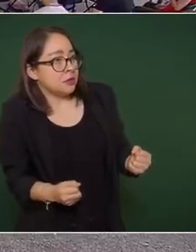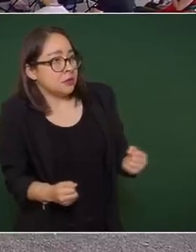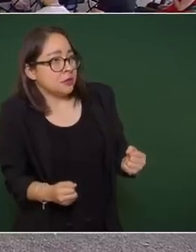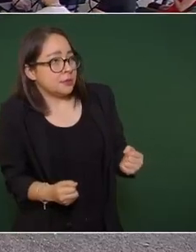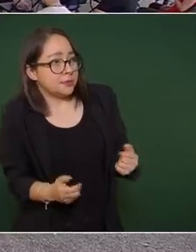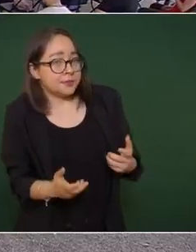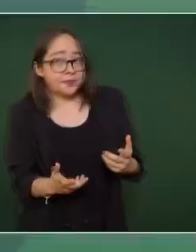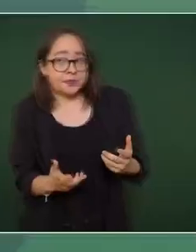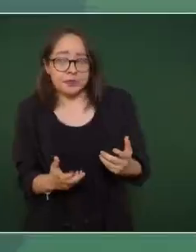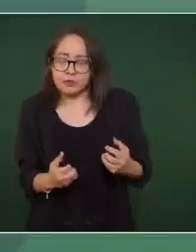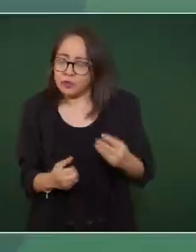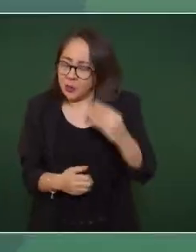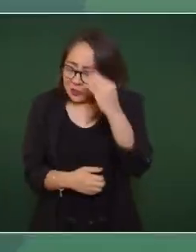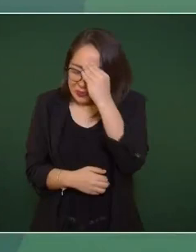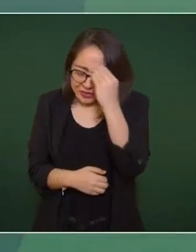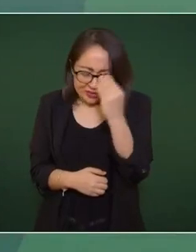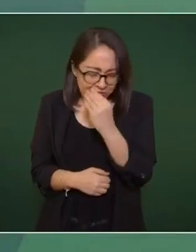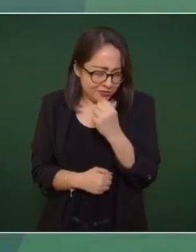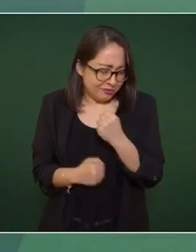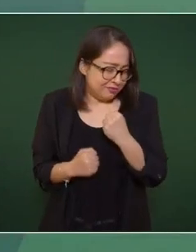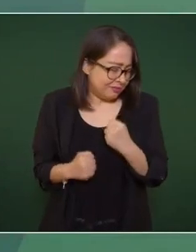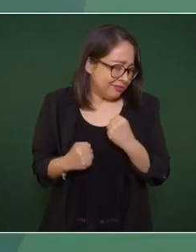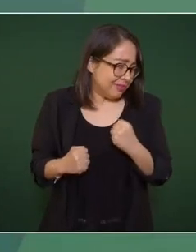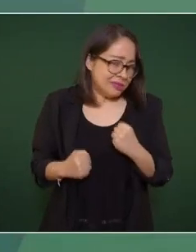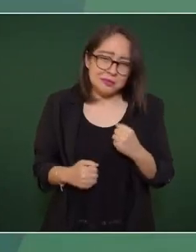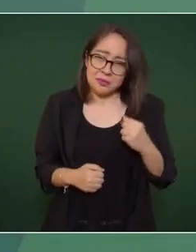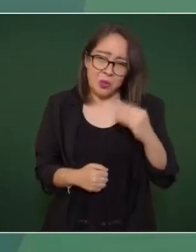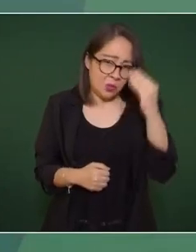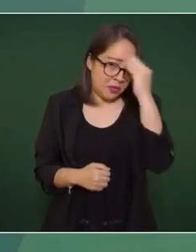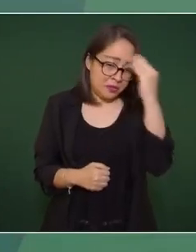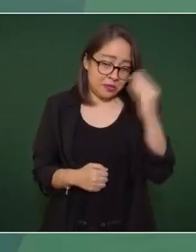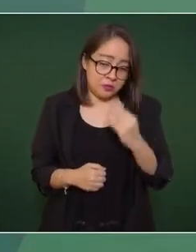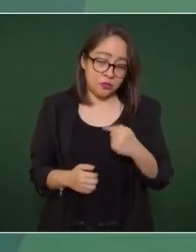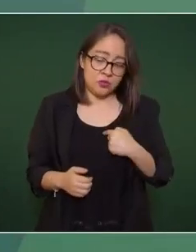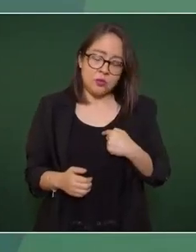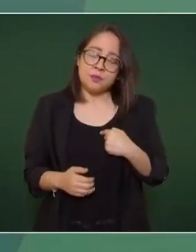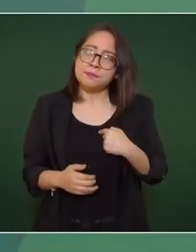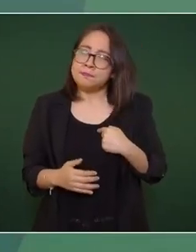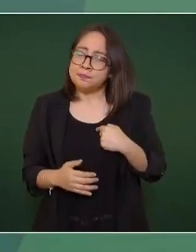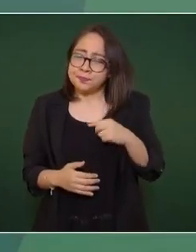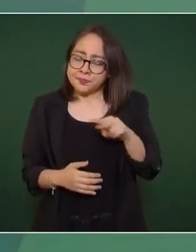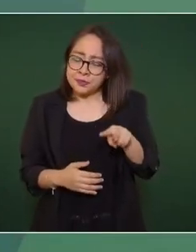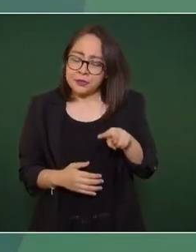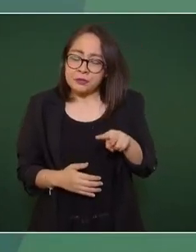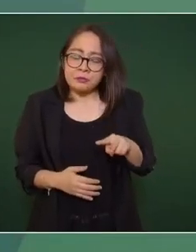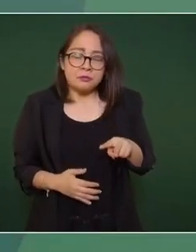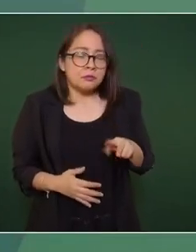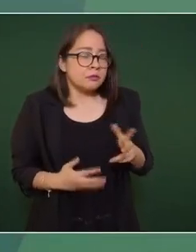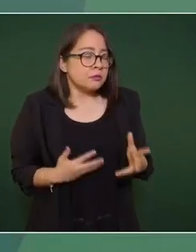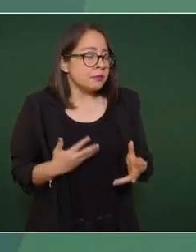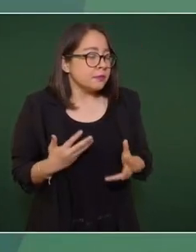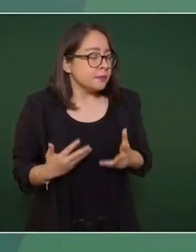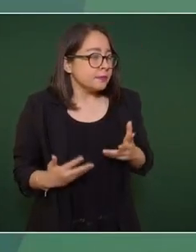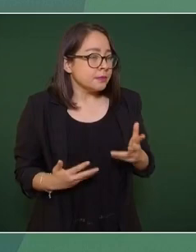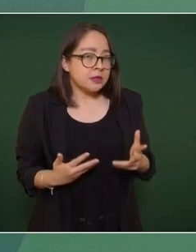Y muy fuerte, mucho, muy fuerte. Entonces tomé la decisión de